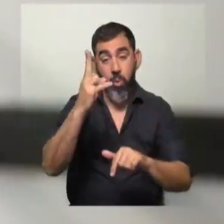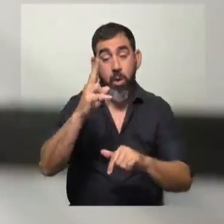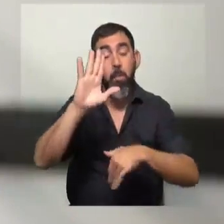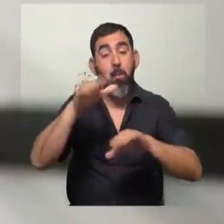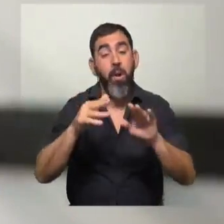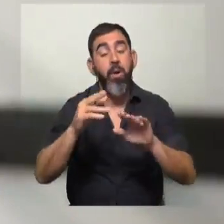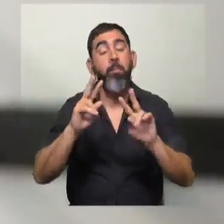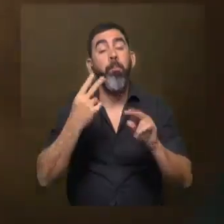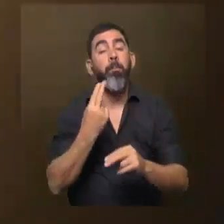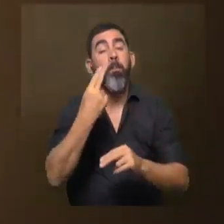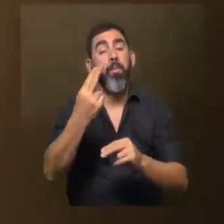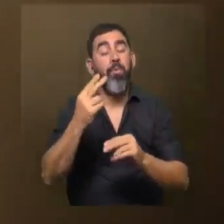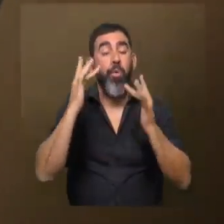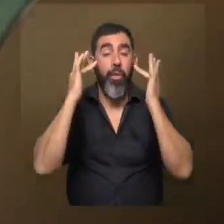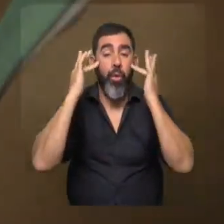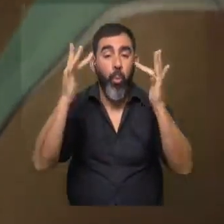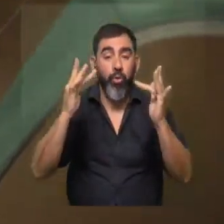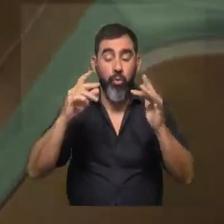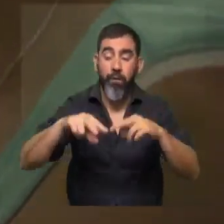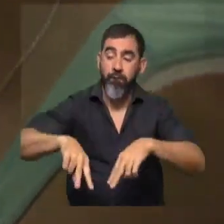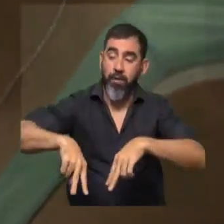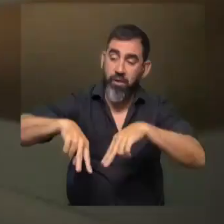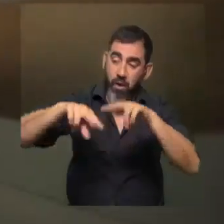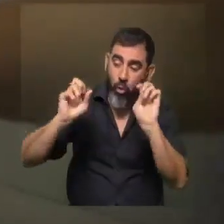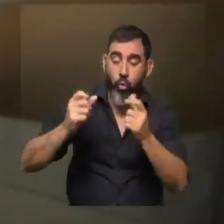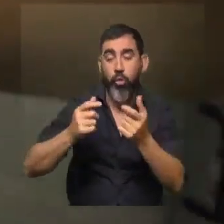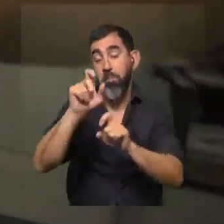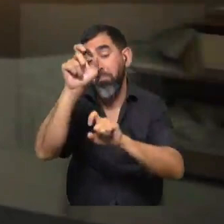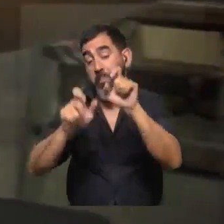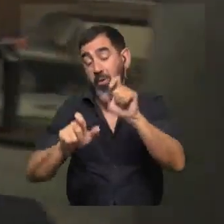patentes académicas, es decir, de investigadores o investigadoras que